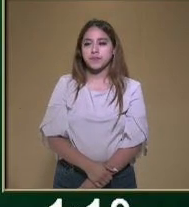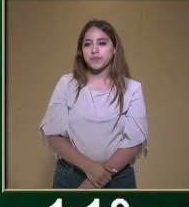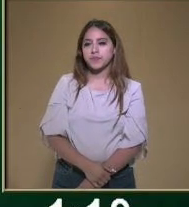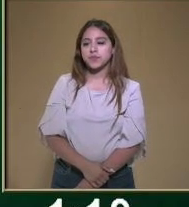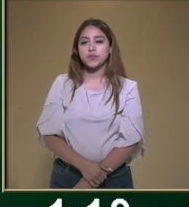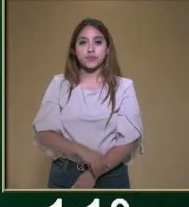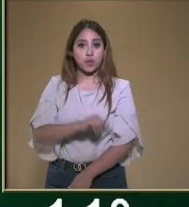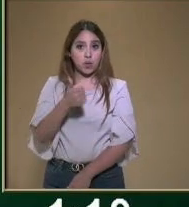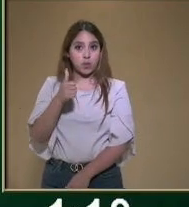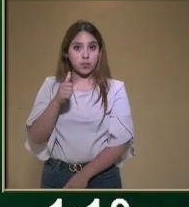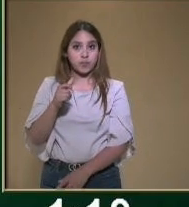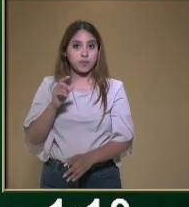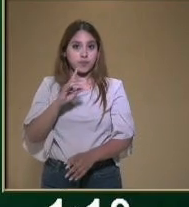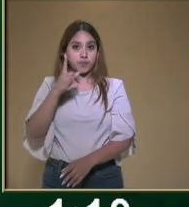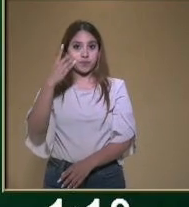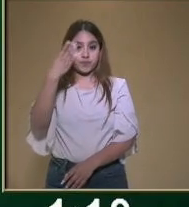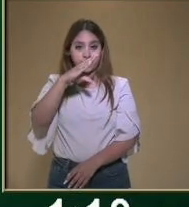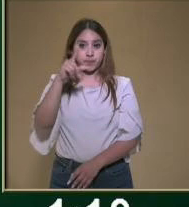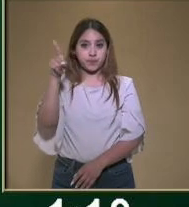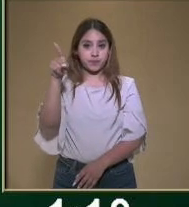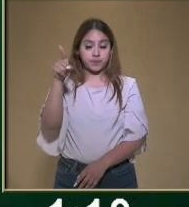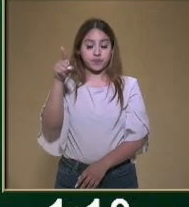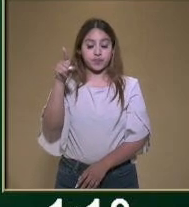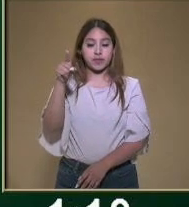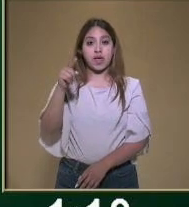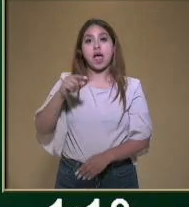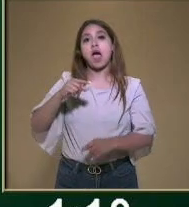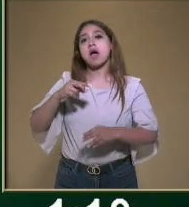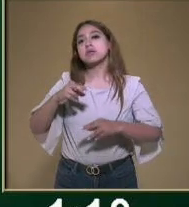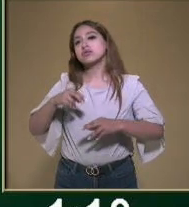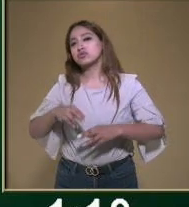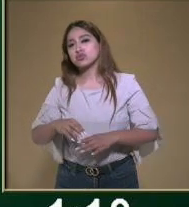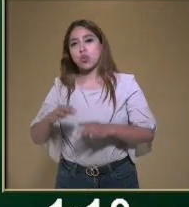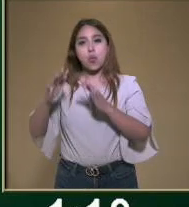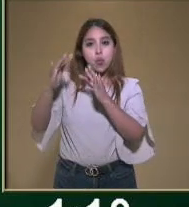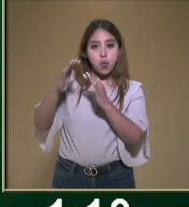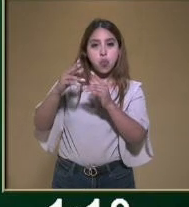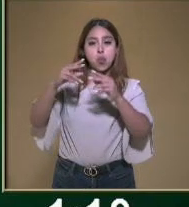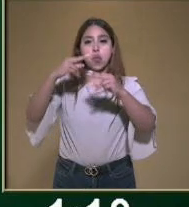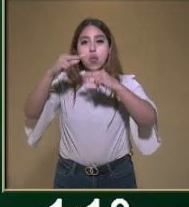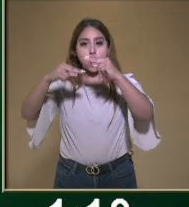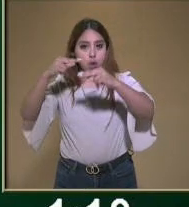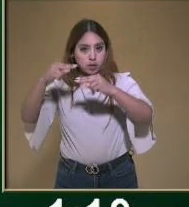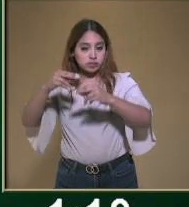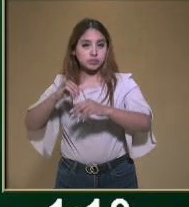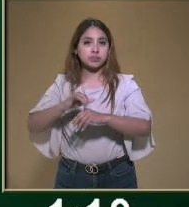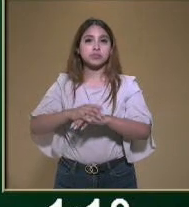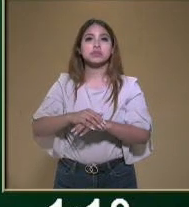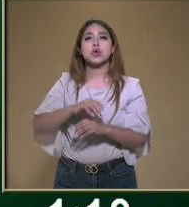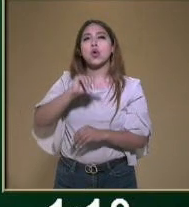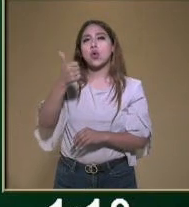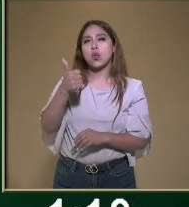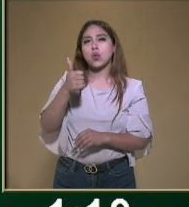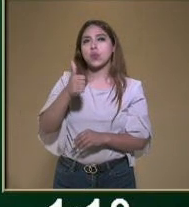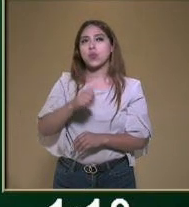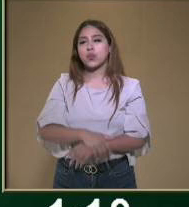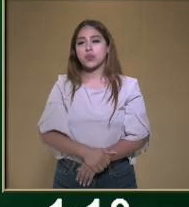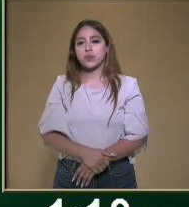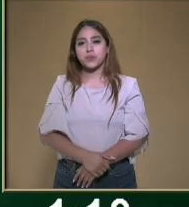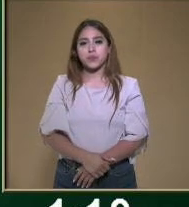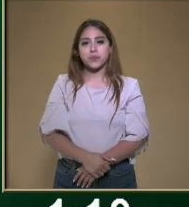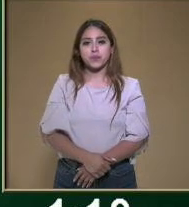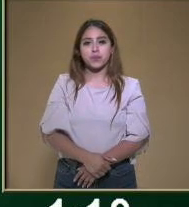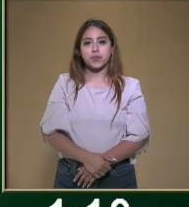tlaxcalmimili. Tlaxcalmimili, pues son las flautas. Luego tenemos el tlaxcali. Tlaxcali son